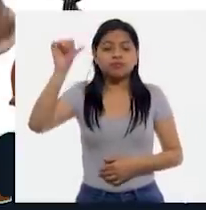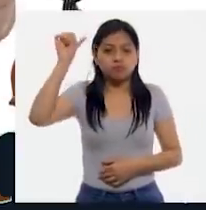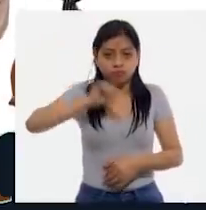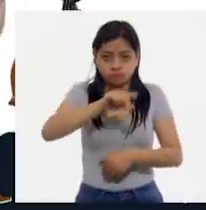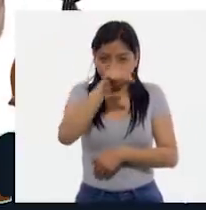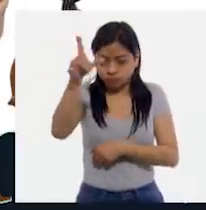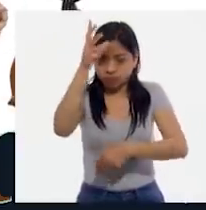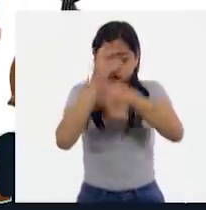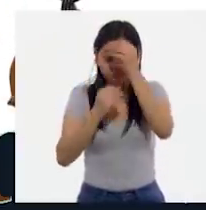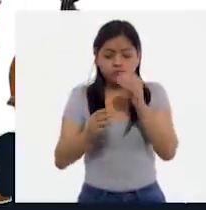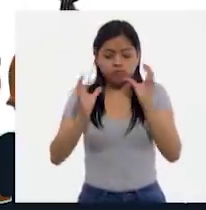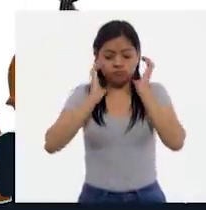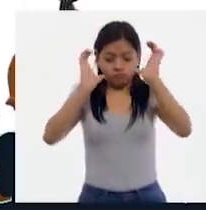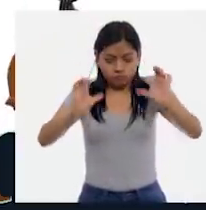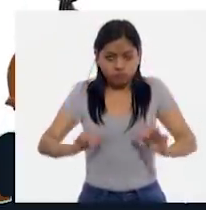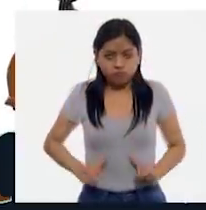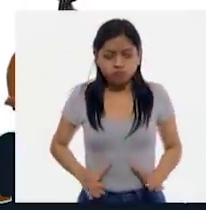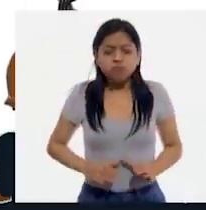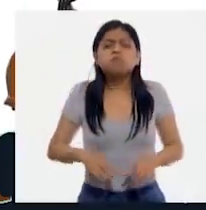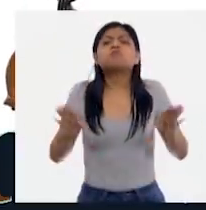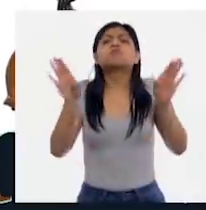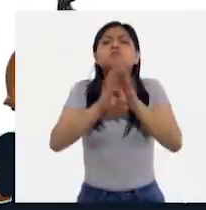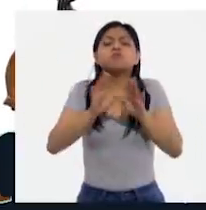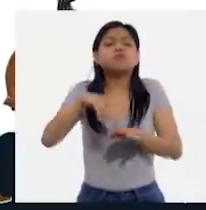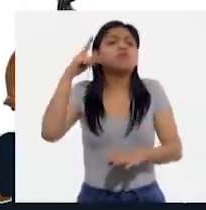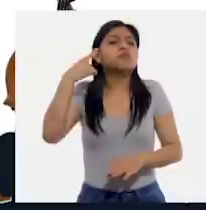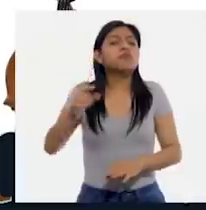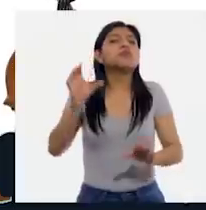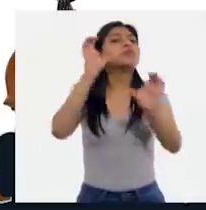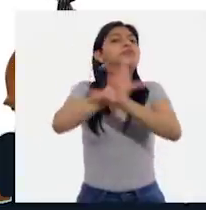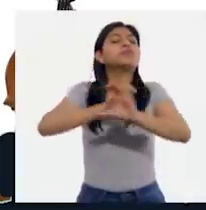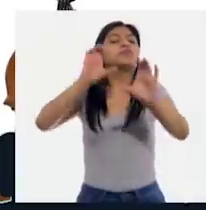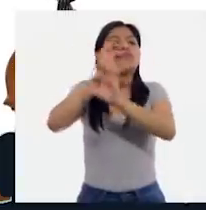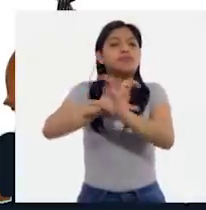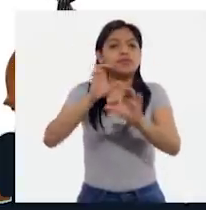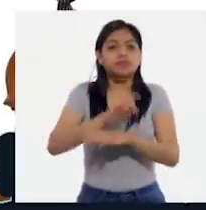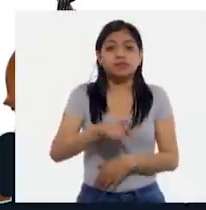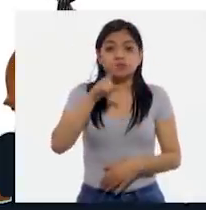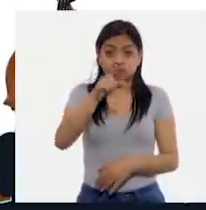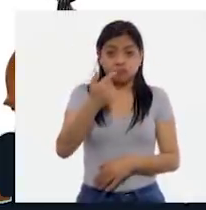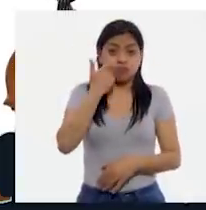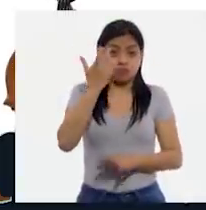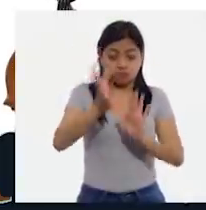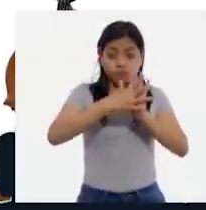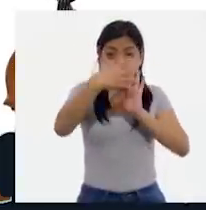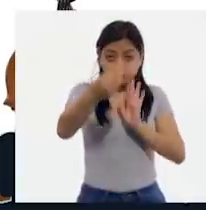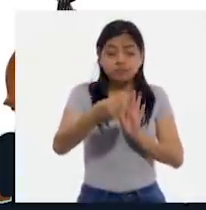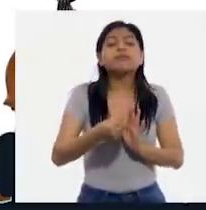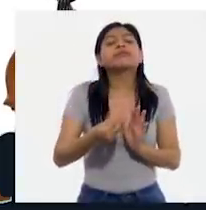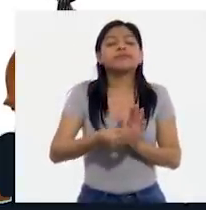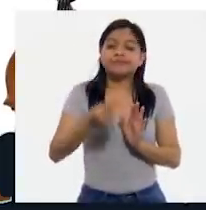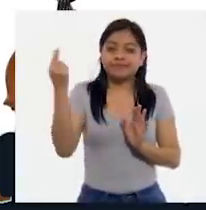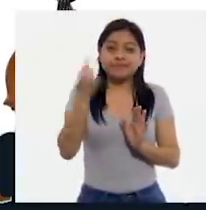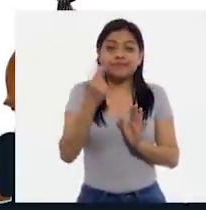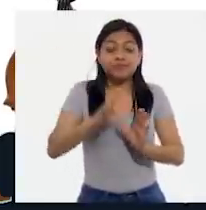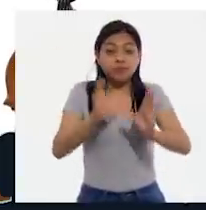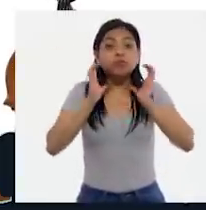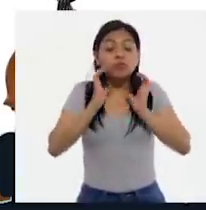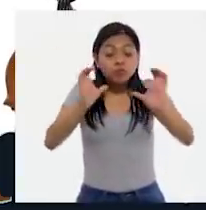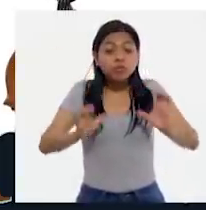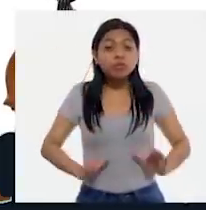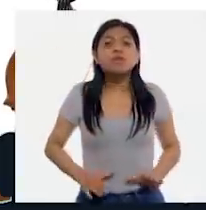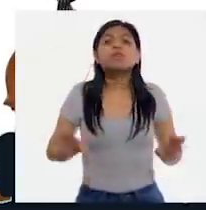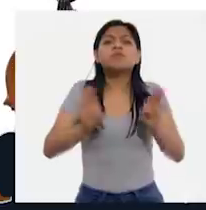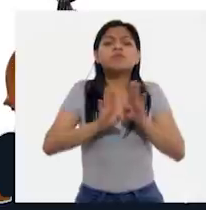colocar nuestro cuerpo de manera correcta para cantar. Para realizar el ejercicio, será necesario que coloques tu cuerpo de